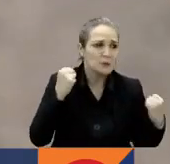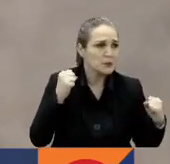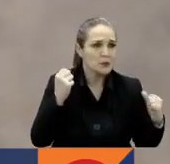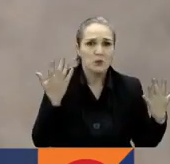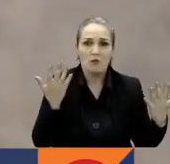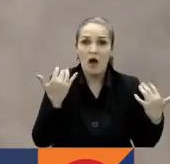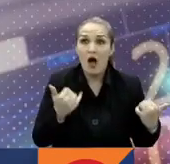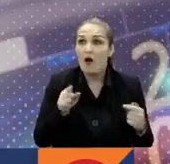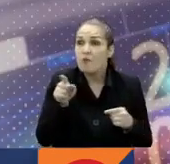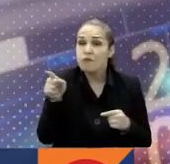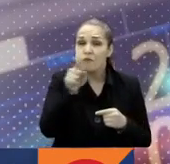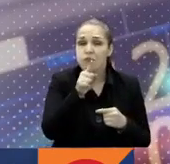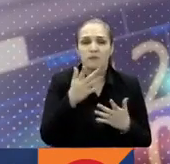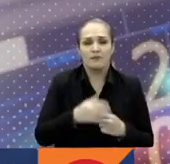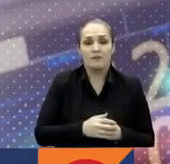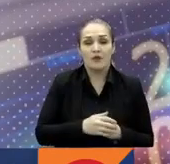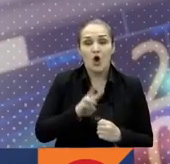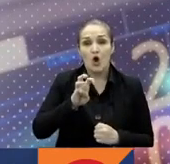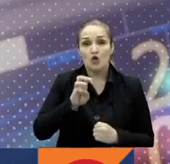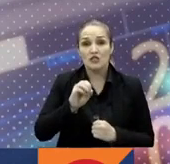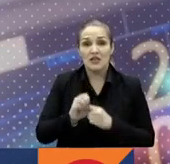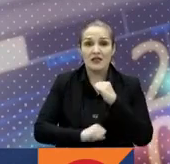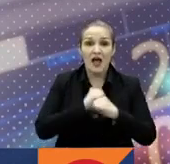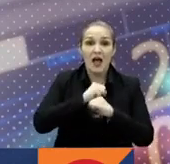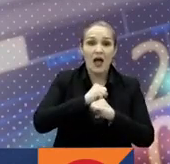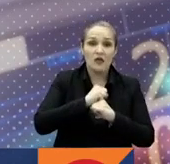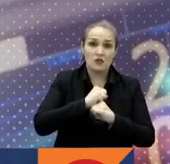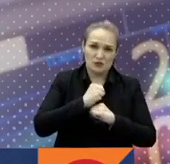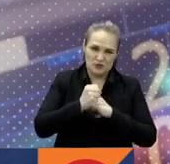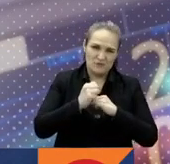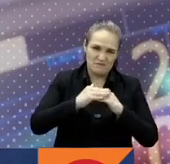en el país es mayores de 80 años,